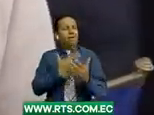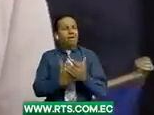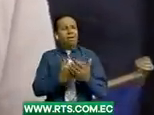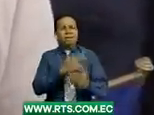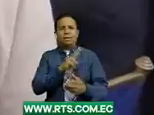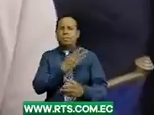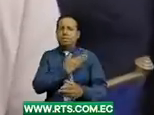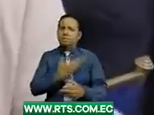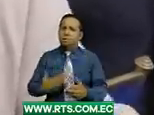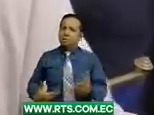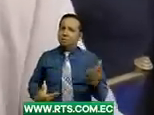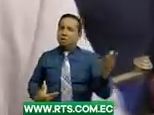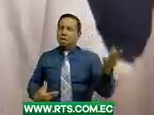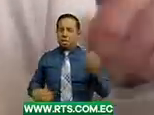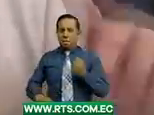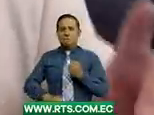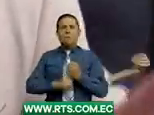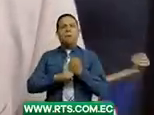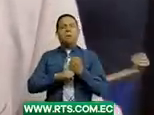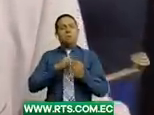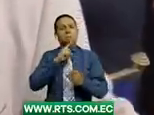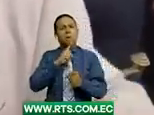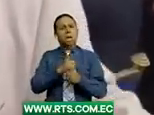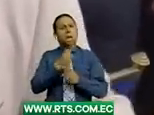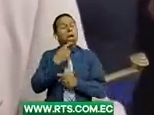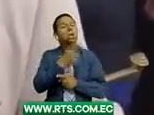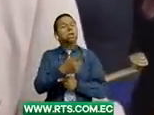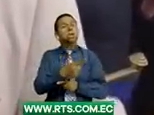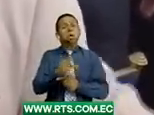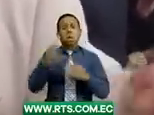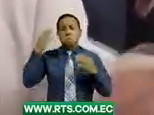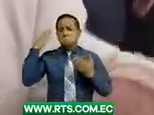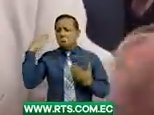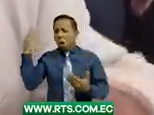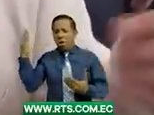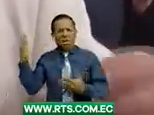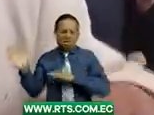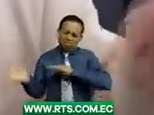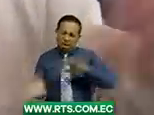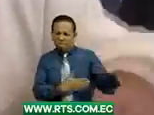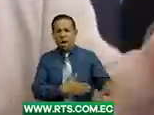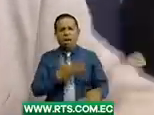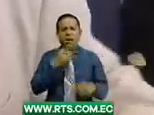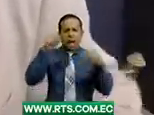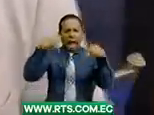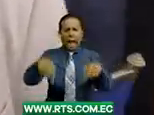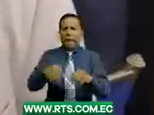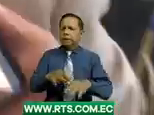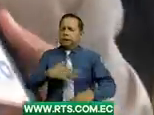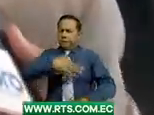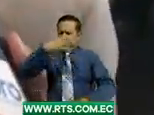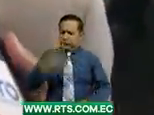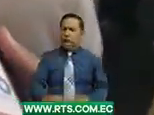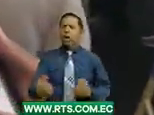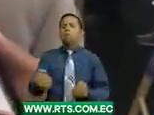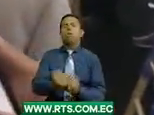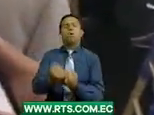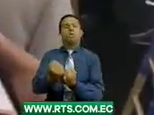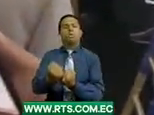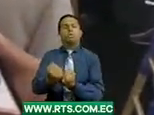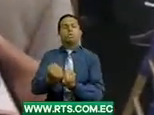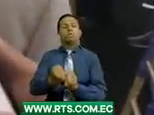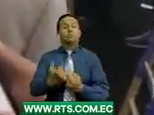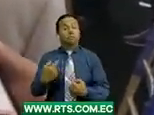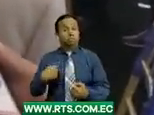tan bellas que se dice que no hay bandera política, no hay nada aquí. Todo es que hay que luchar por el propio pueblo de uno. Mi agradecimiento eterno